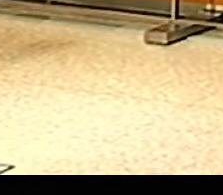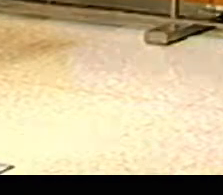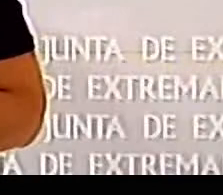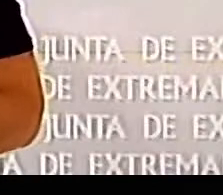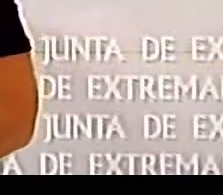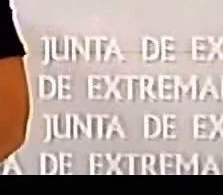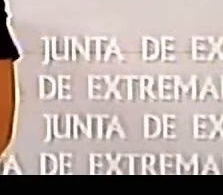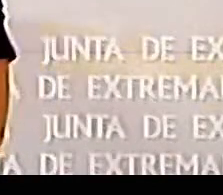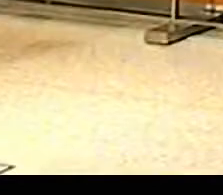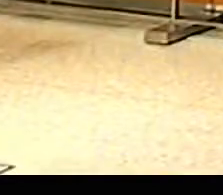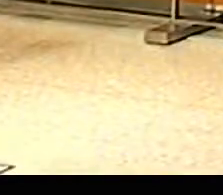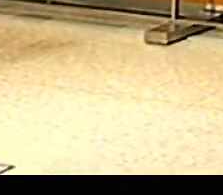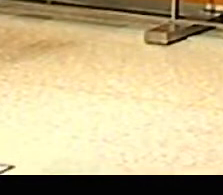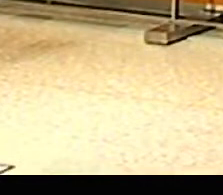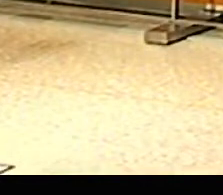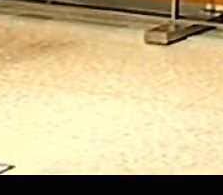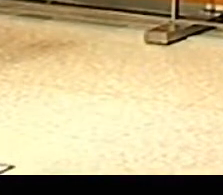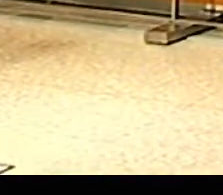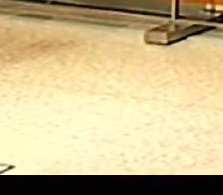En